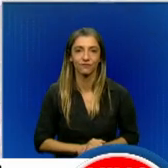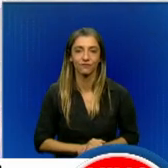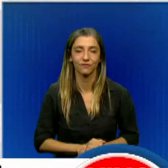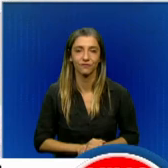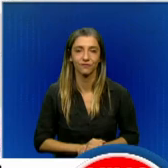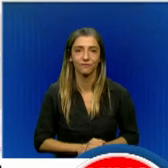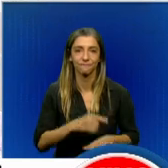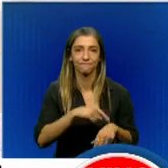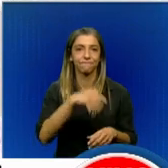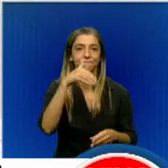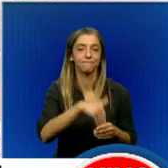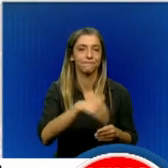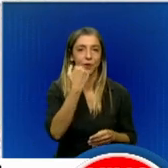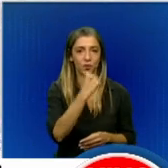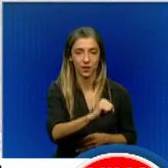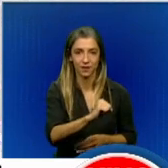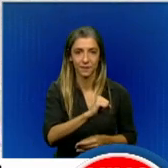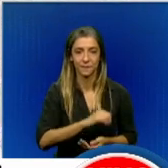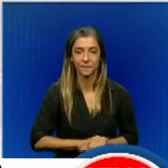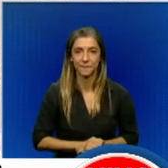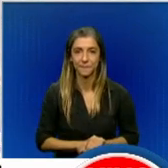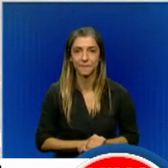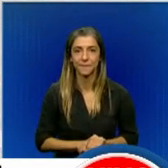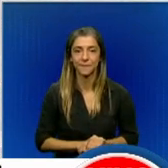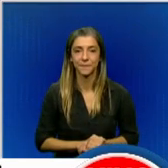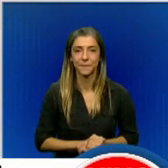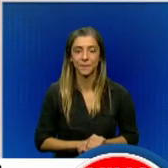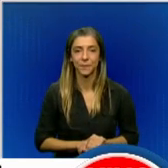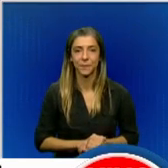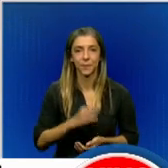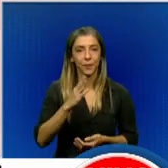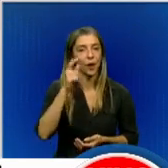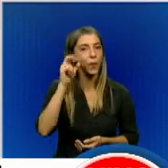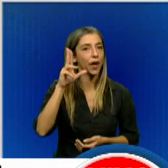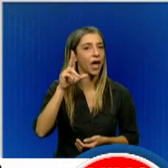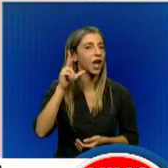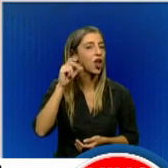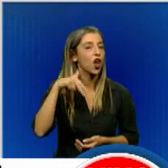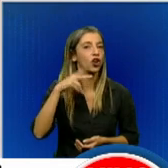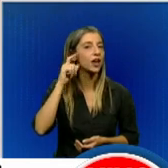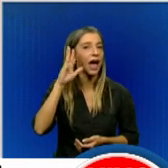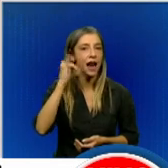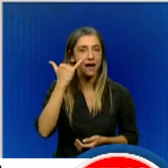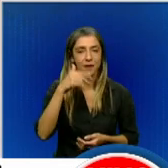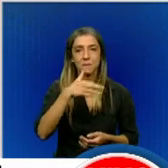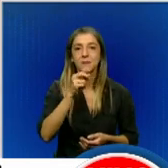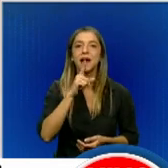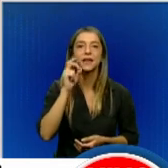ausente a la hora de votar berhongaray martín antonio